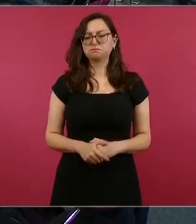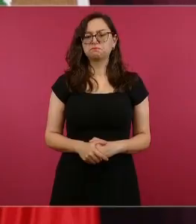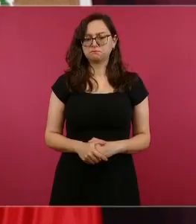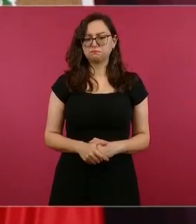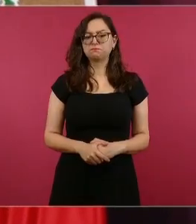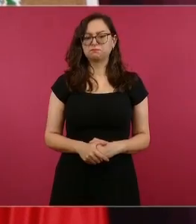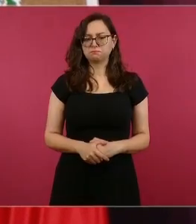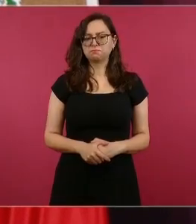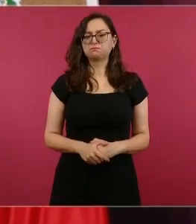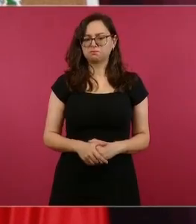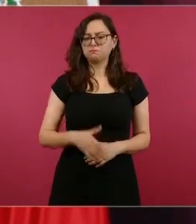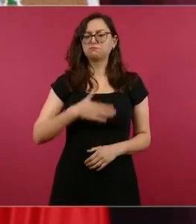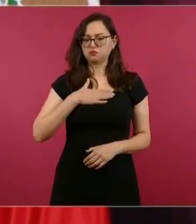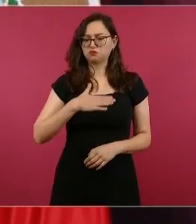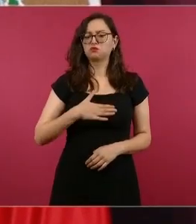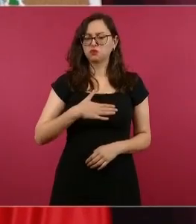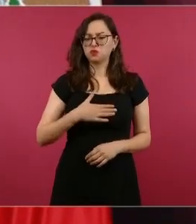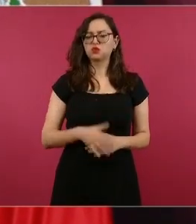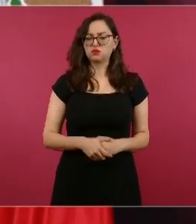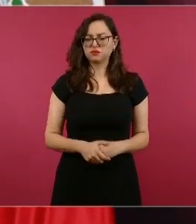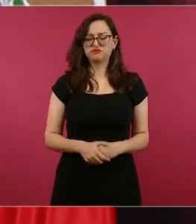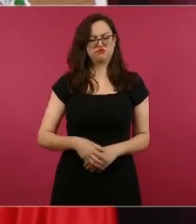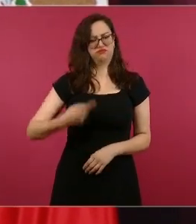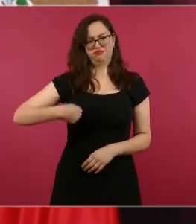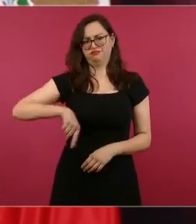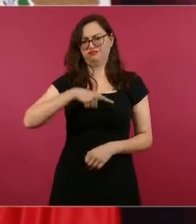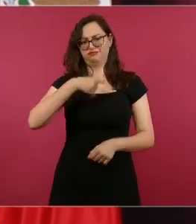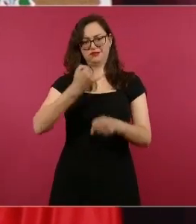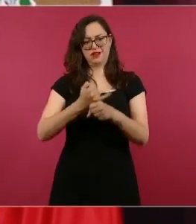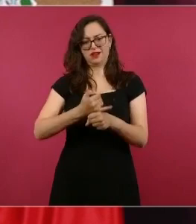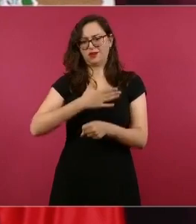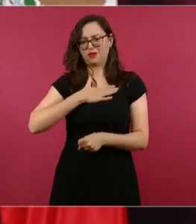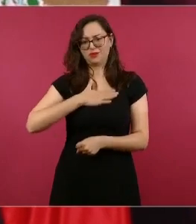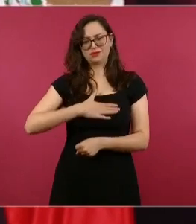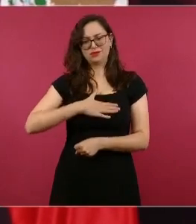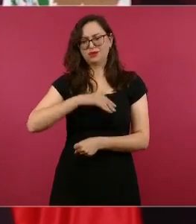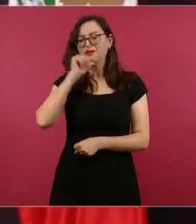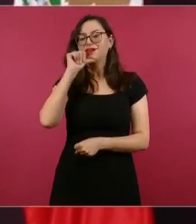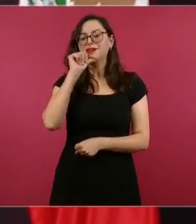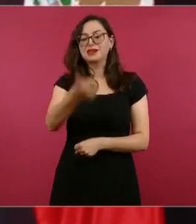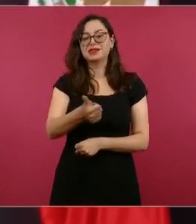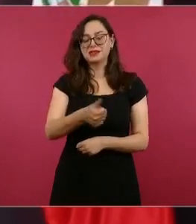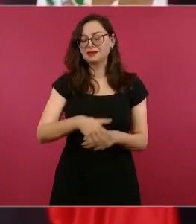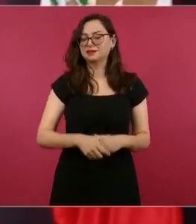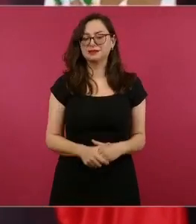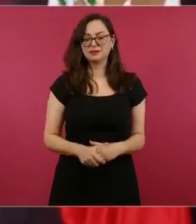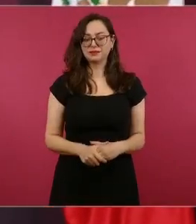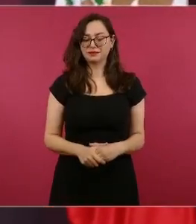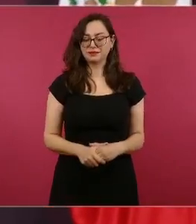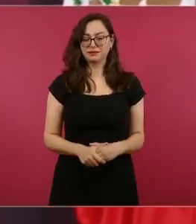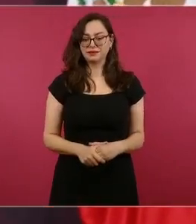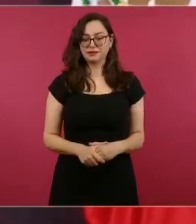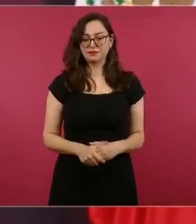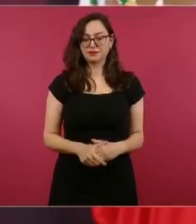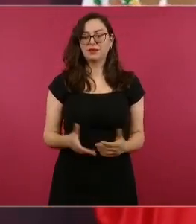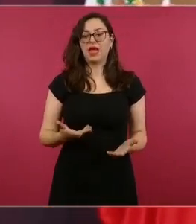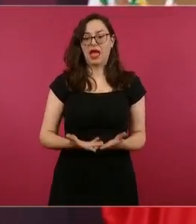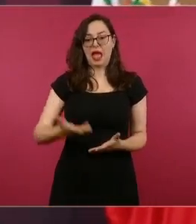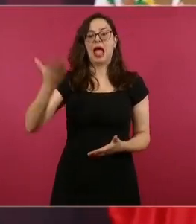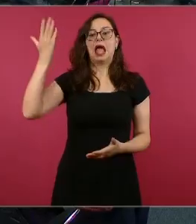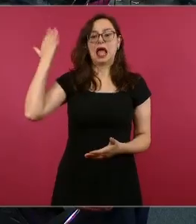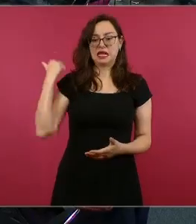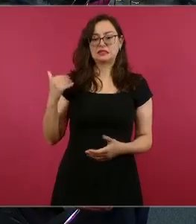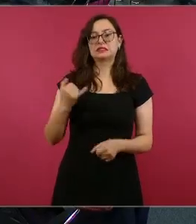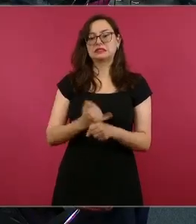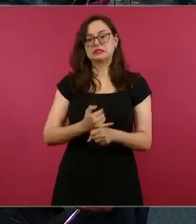es justo. Sí, es justo. Y nosotros no cometemos injusticias. No somos como los de antes. Es que ya